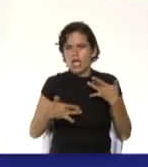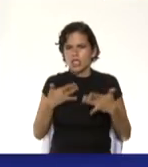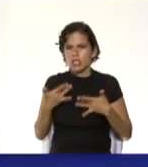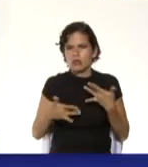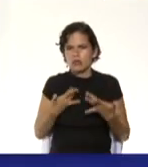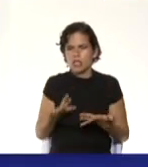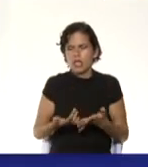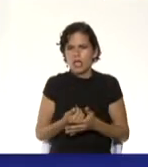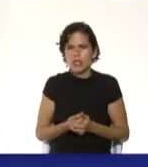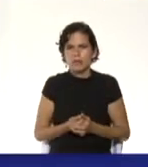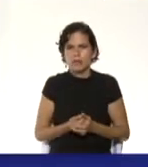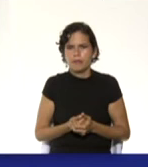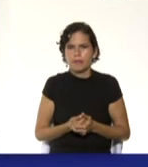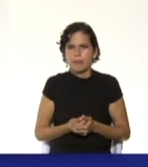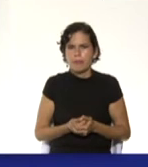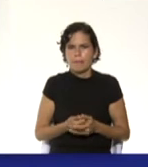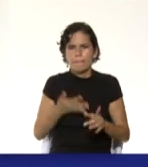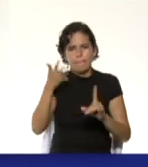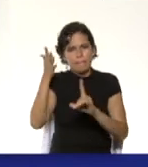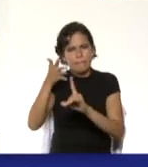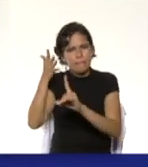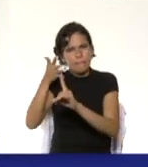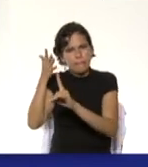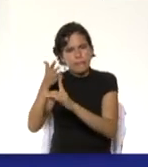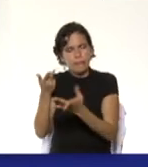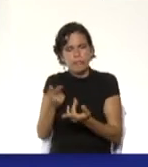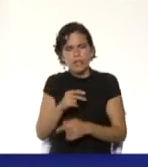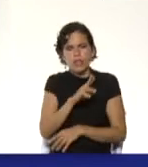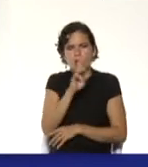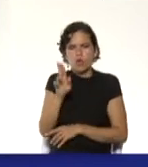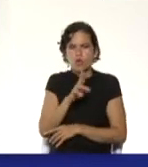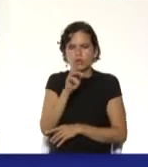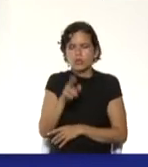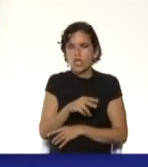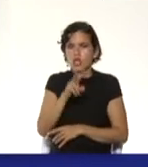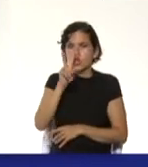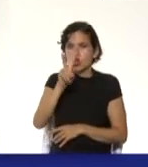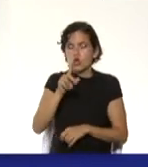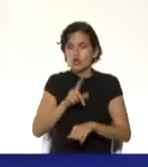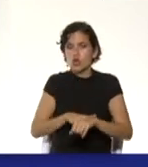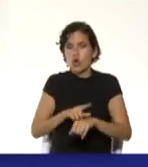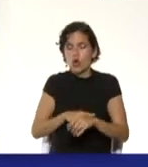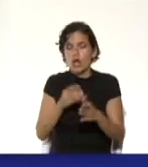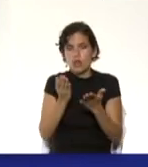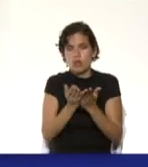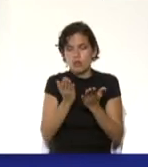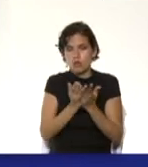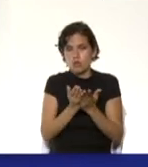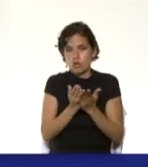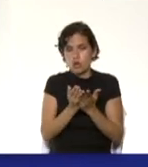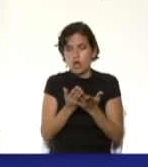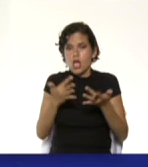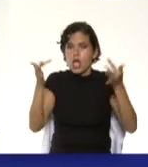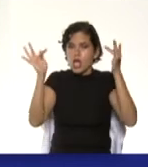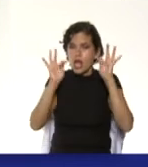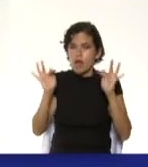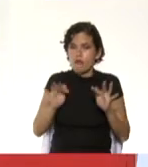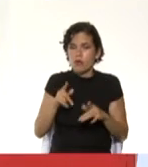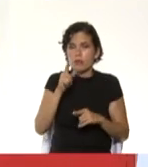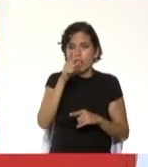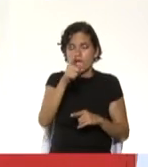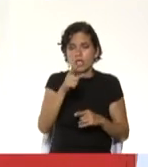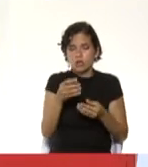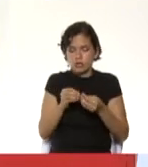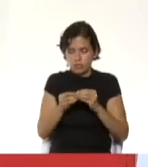pedagógicas, se va a recomendar entonces por lo menos utilizar 2 horas diarias de estudio. Es la manera en la que tú te vas